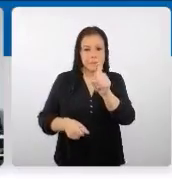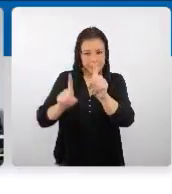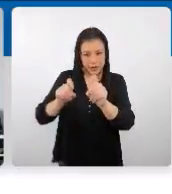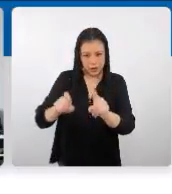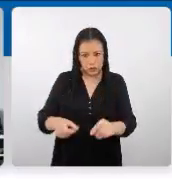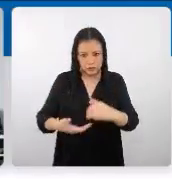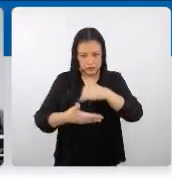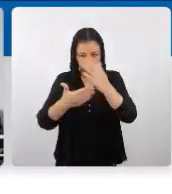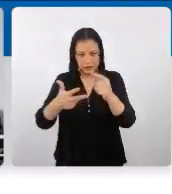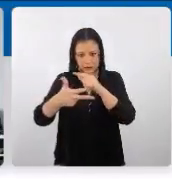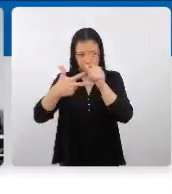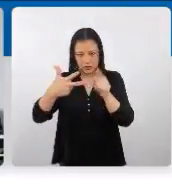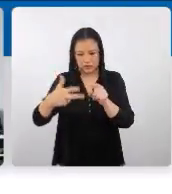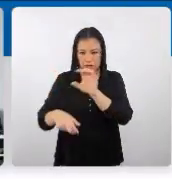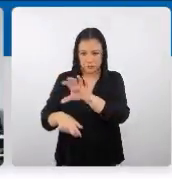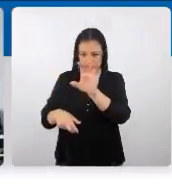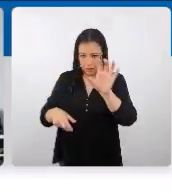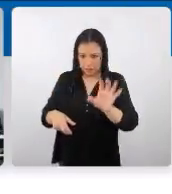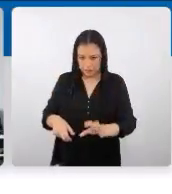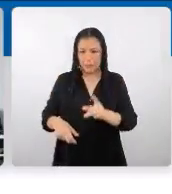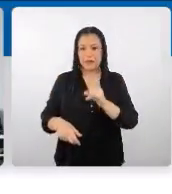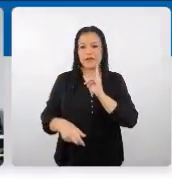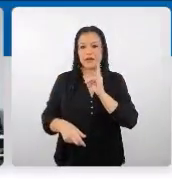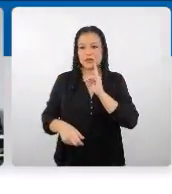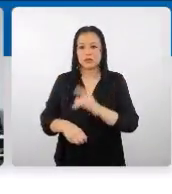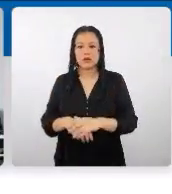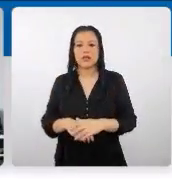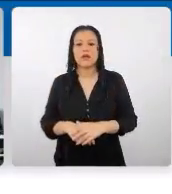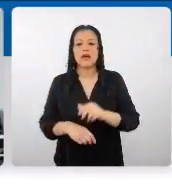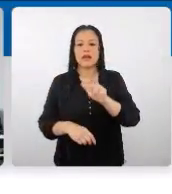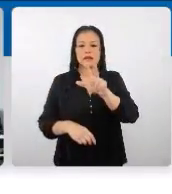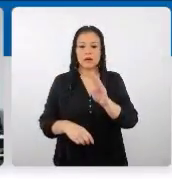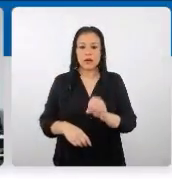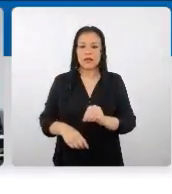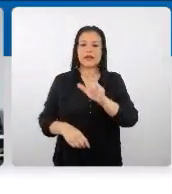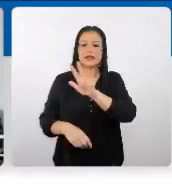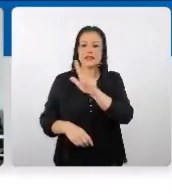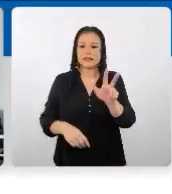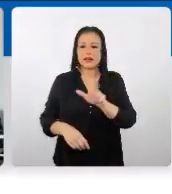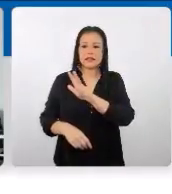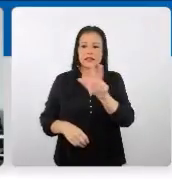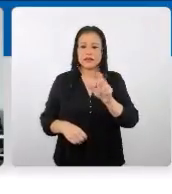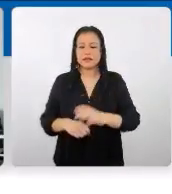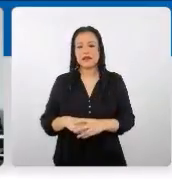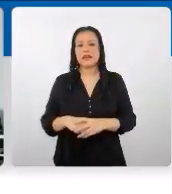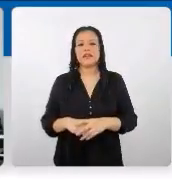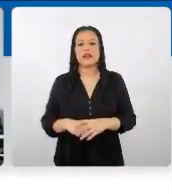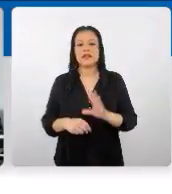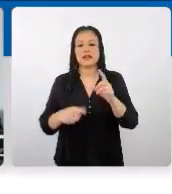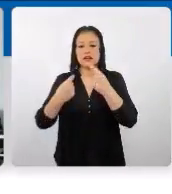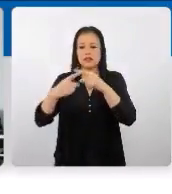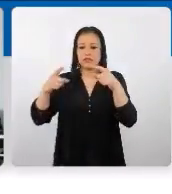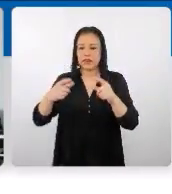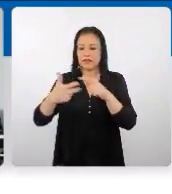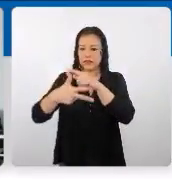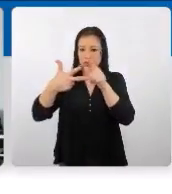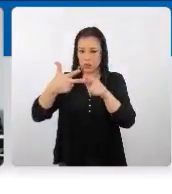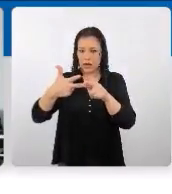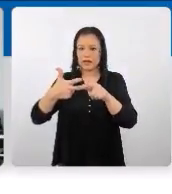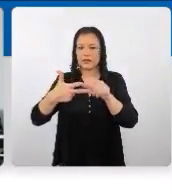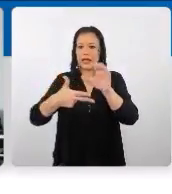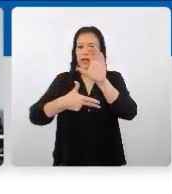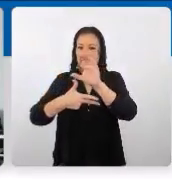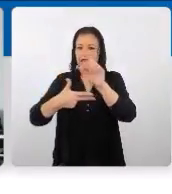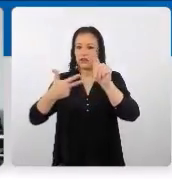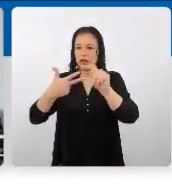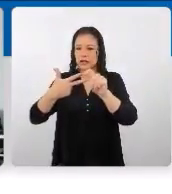equitativamente entre los tres estados, 340, 330 y 330, entre California, Texas y Nueva York. Pero